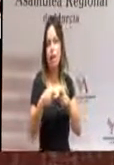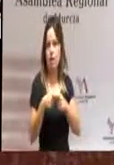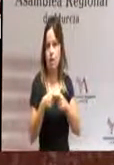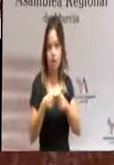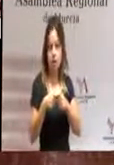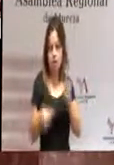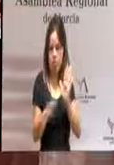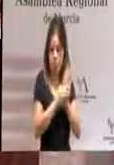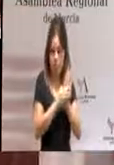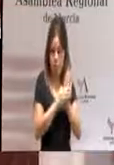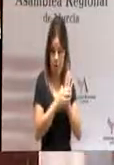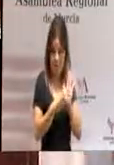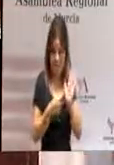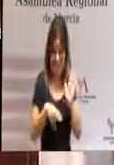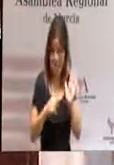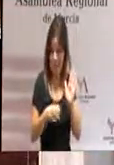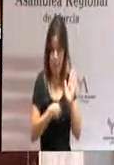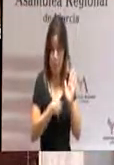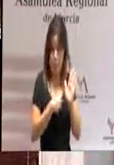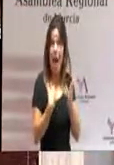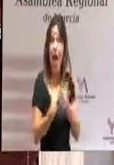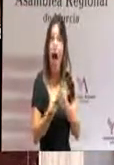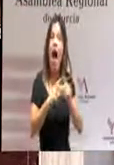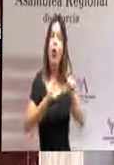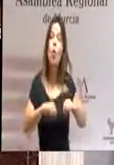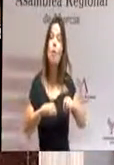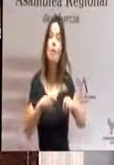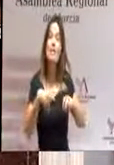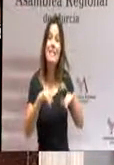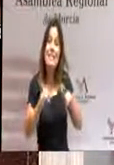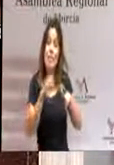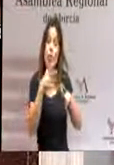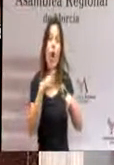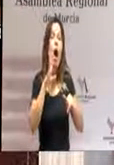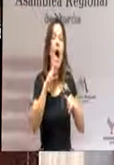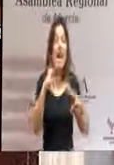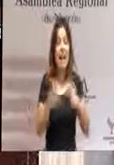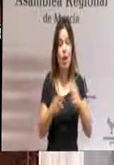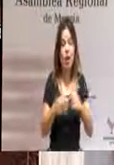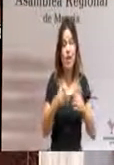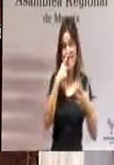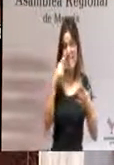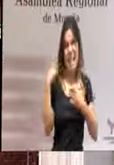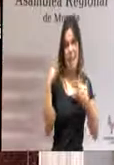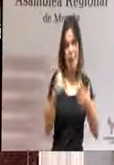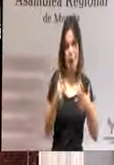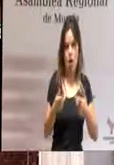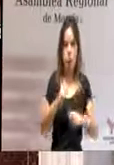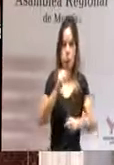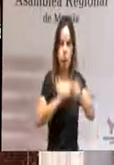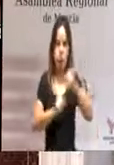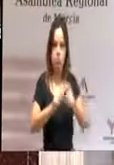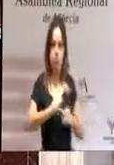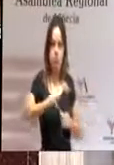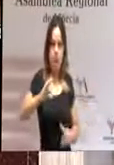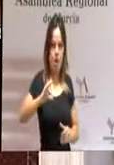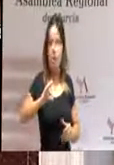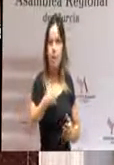No se puede plantear ningún acuerdo sin revertir los recortes de los últimos 6 años y sin invertir al menos